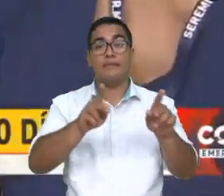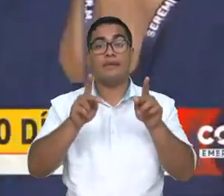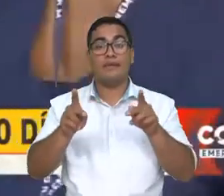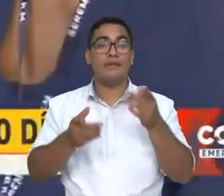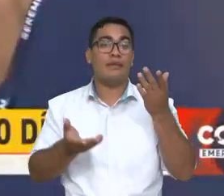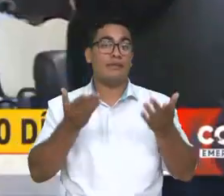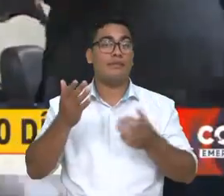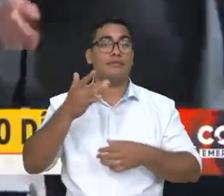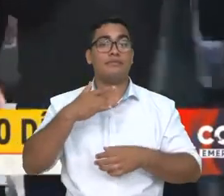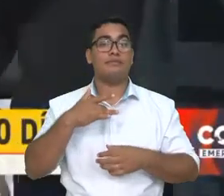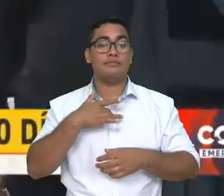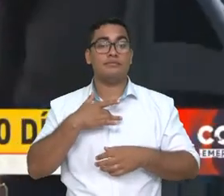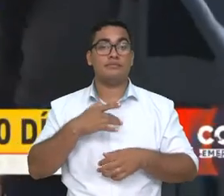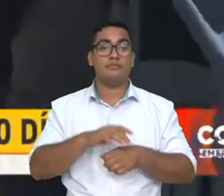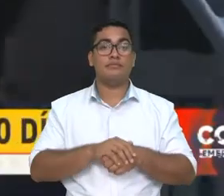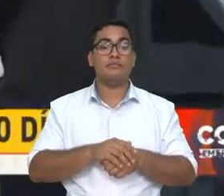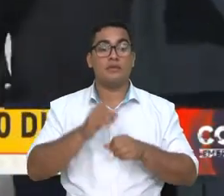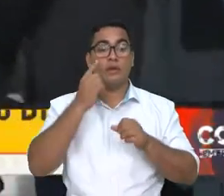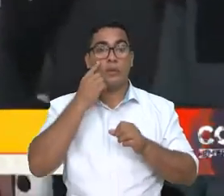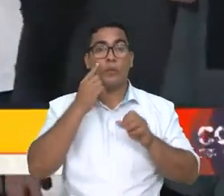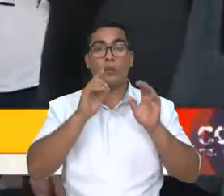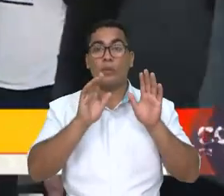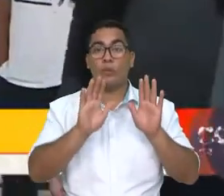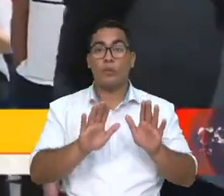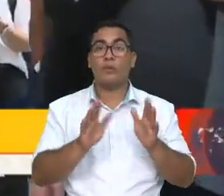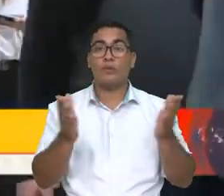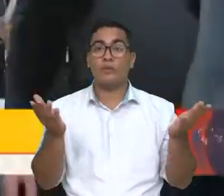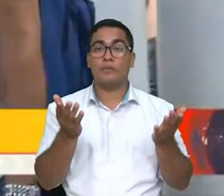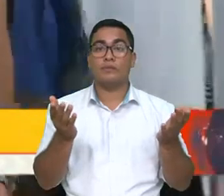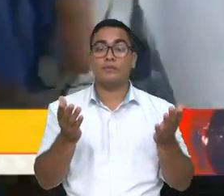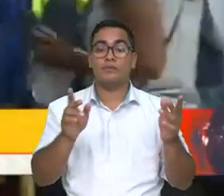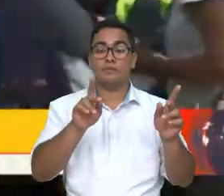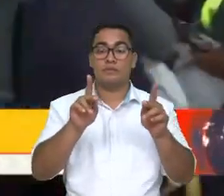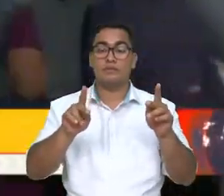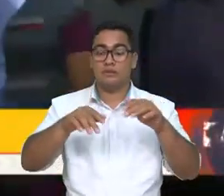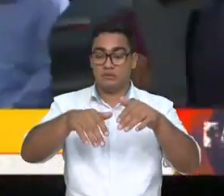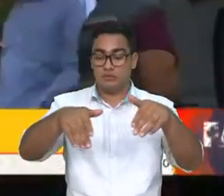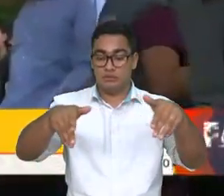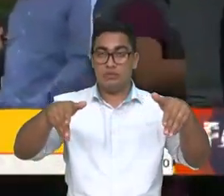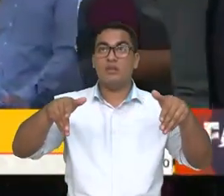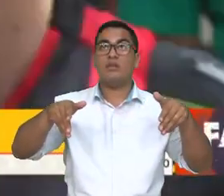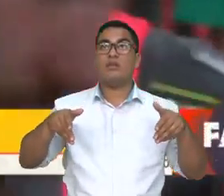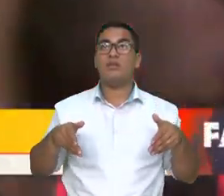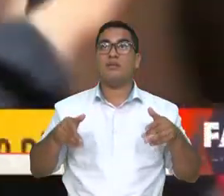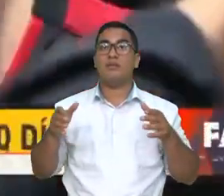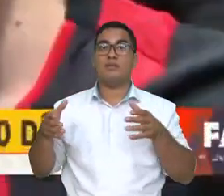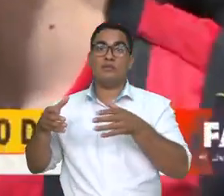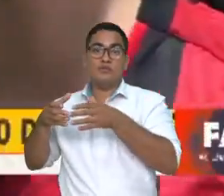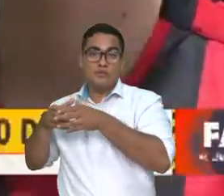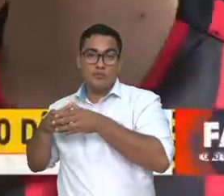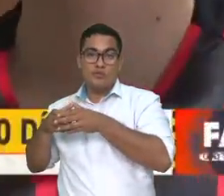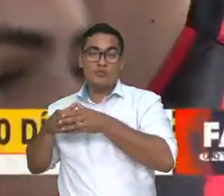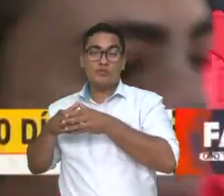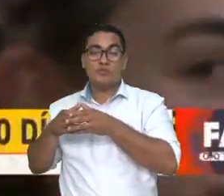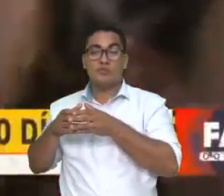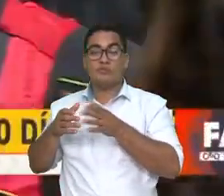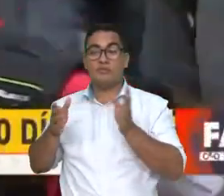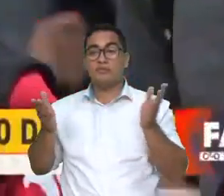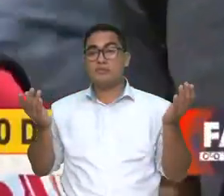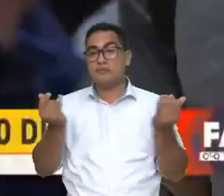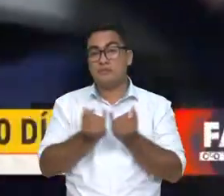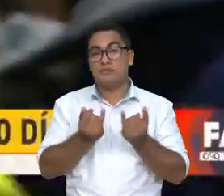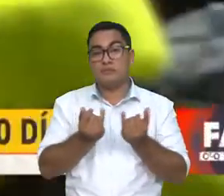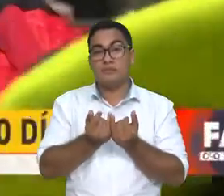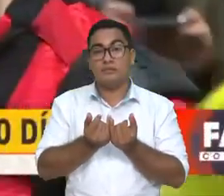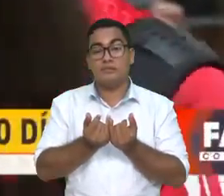sea necesario, y resguardar el cumplimiento de las cuarentenas y las medidas de aislamiento social. También priorizarán